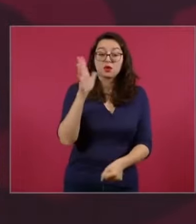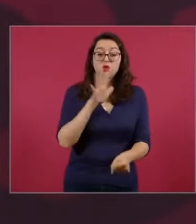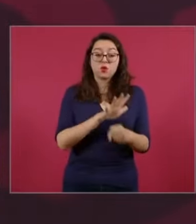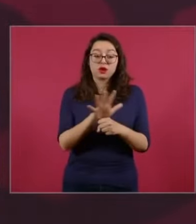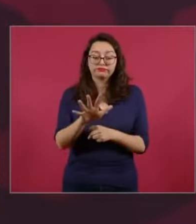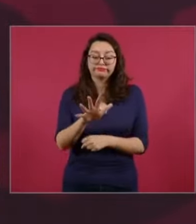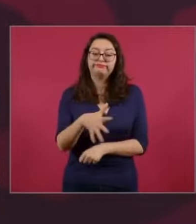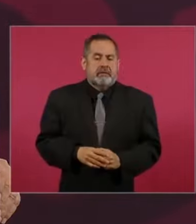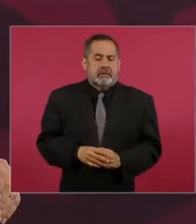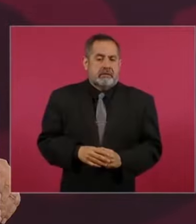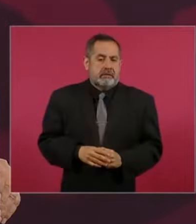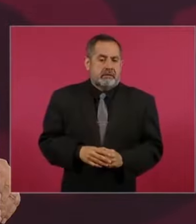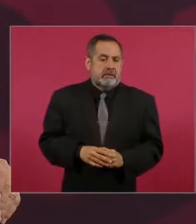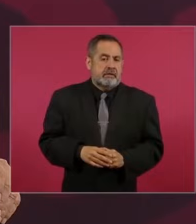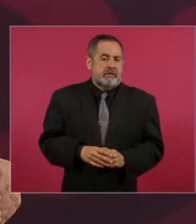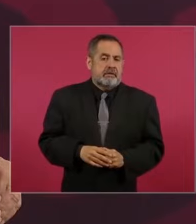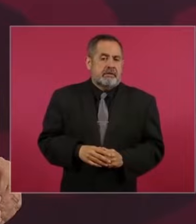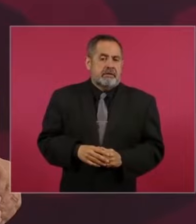corrupción.